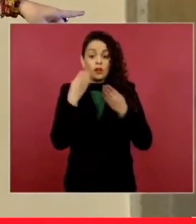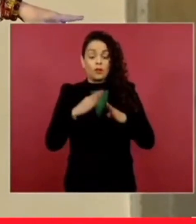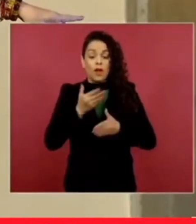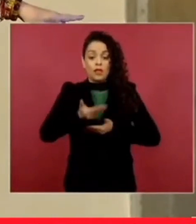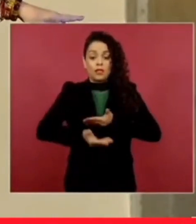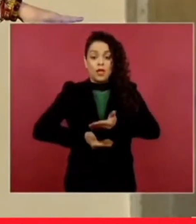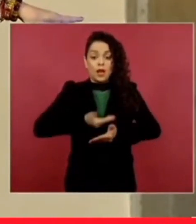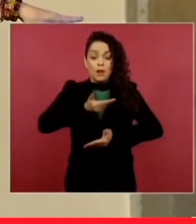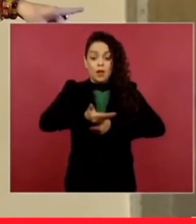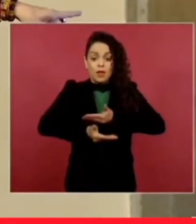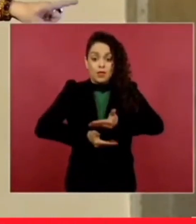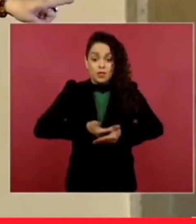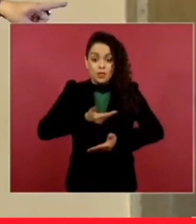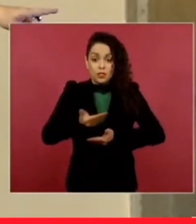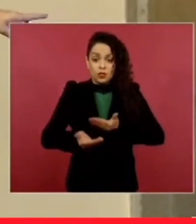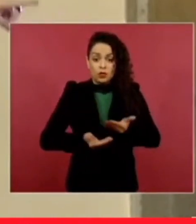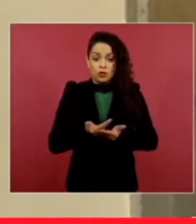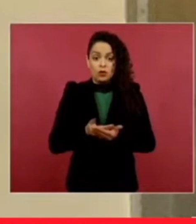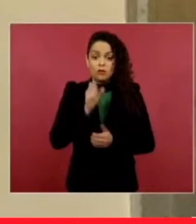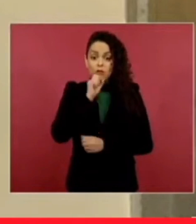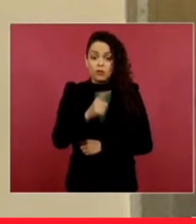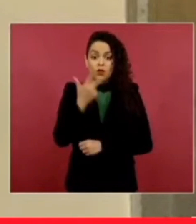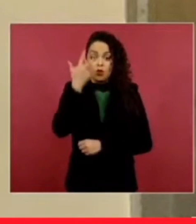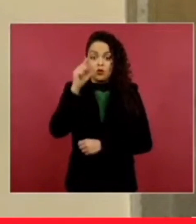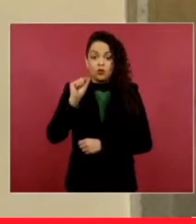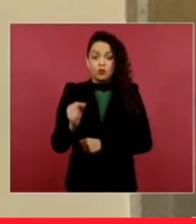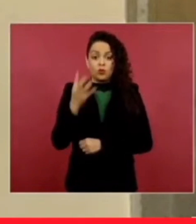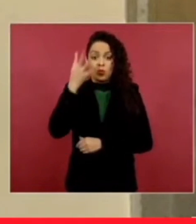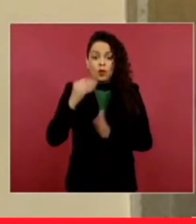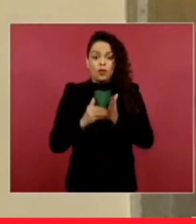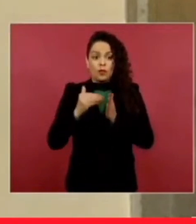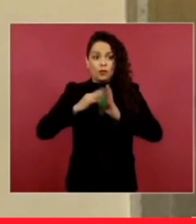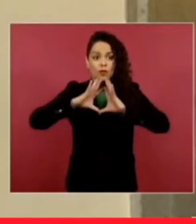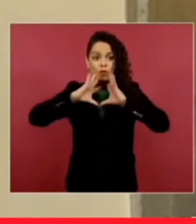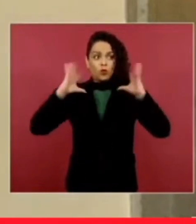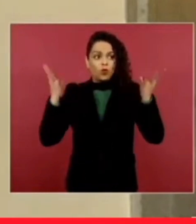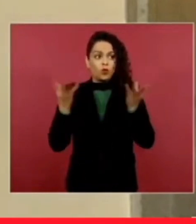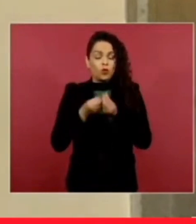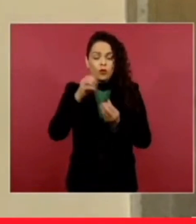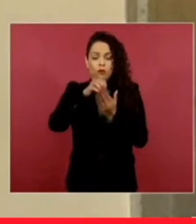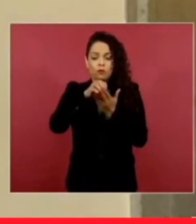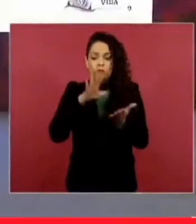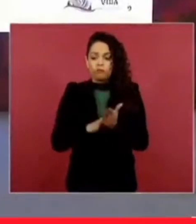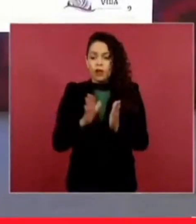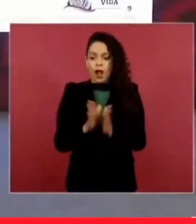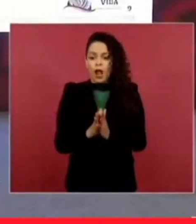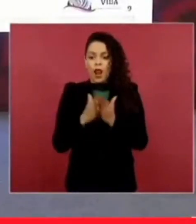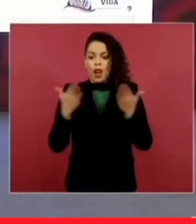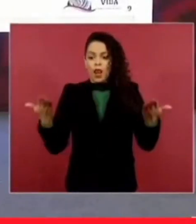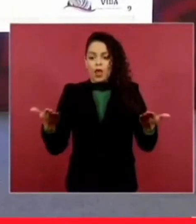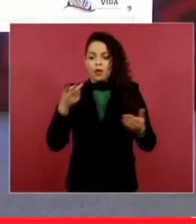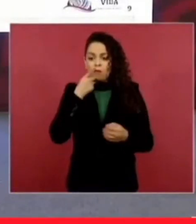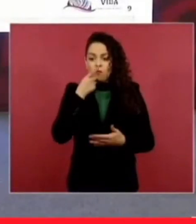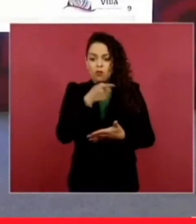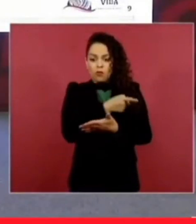el concepto del libro blanco, 8.4 millones. Este es el desglose que nos da un ejercicio